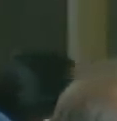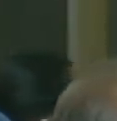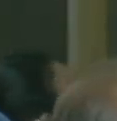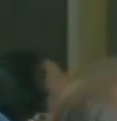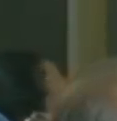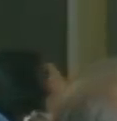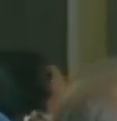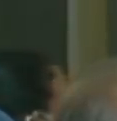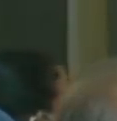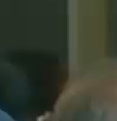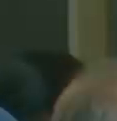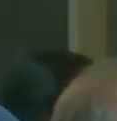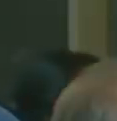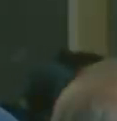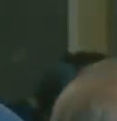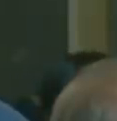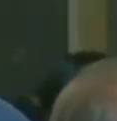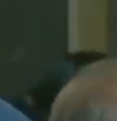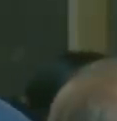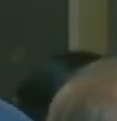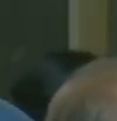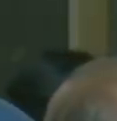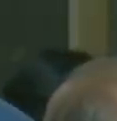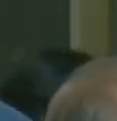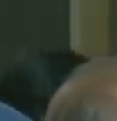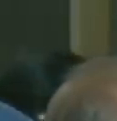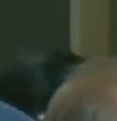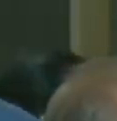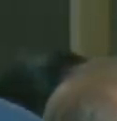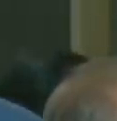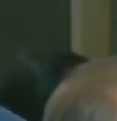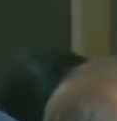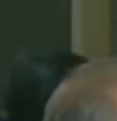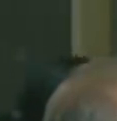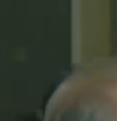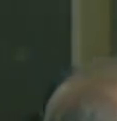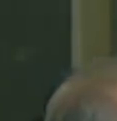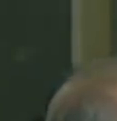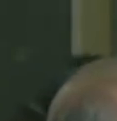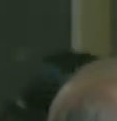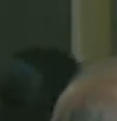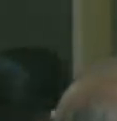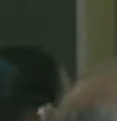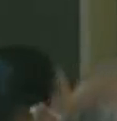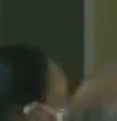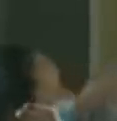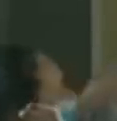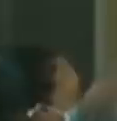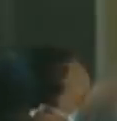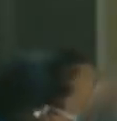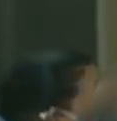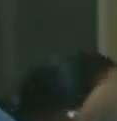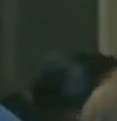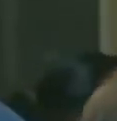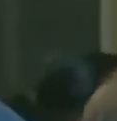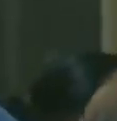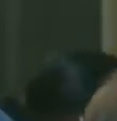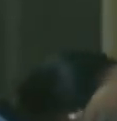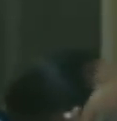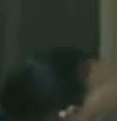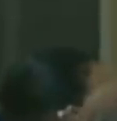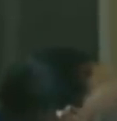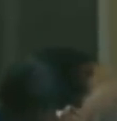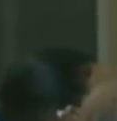de primera línea de salud. Este es un personal que hemos estado al frente de la pandemia desde